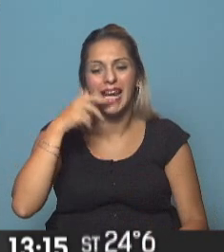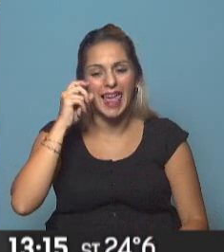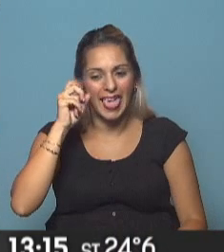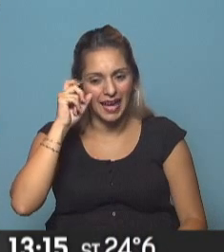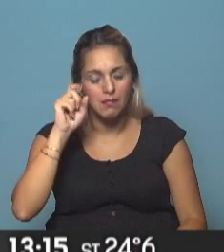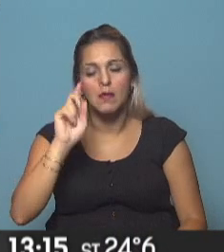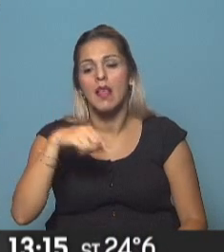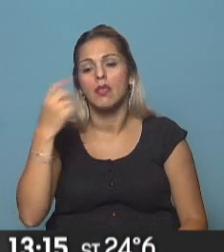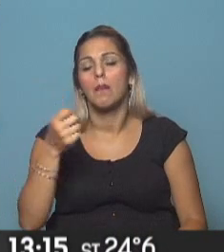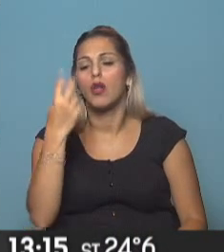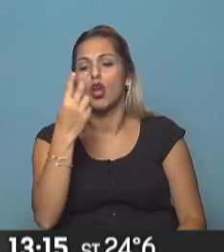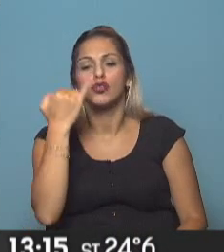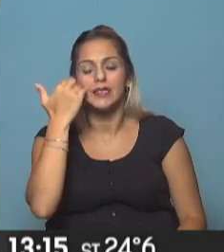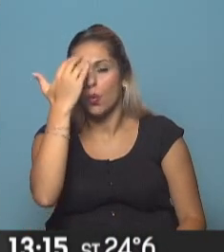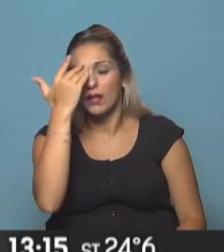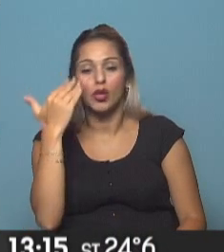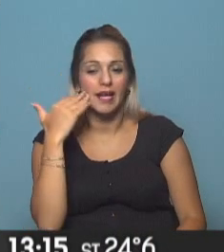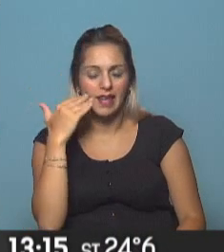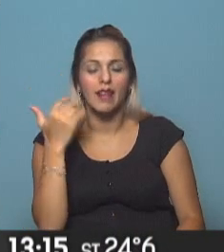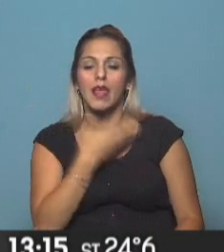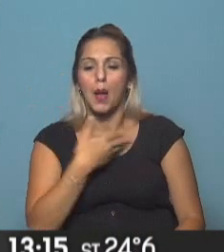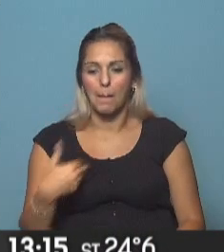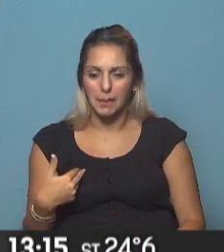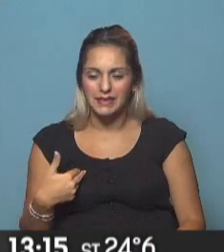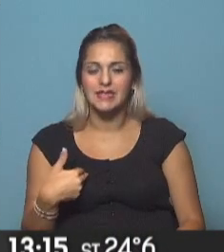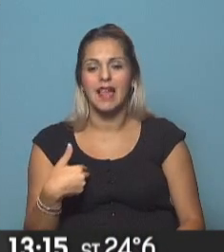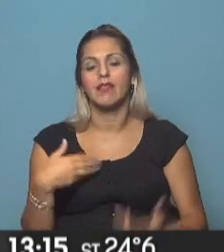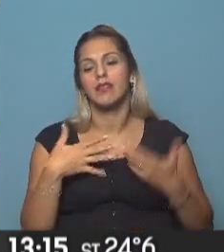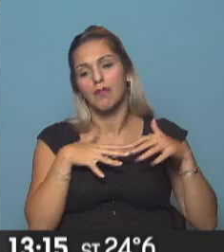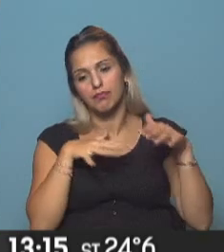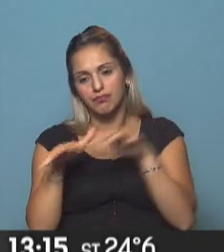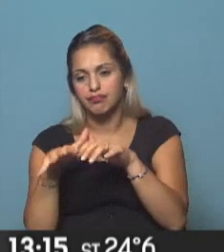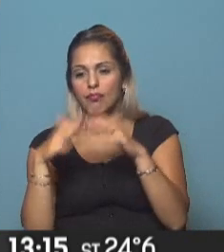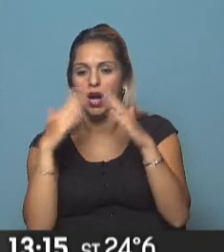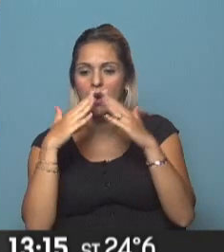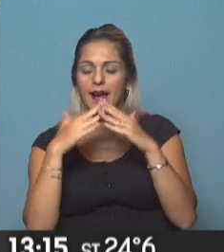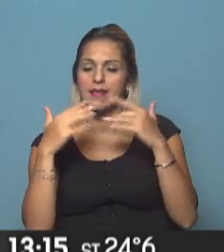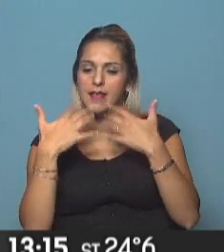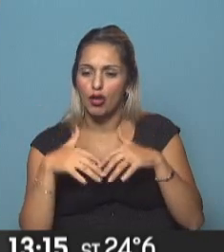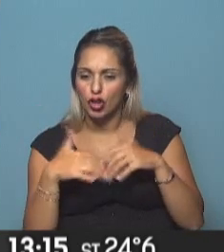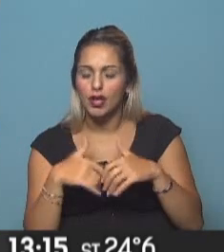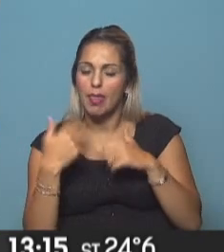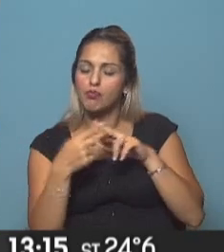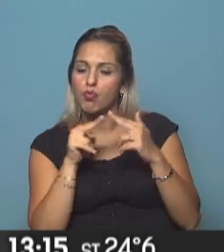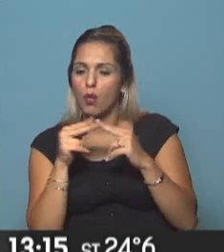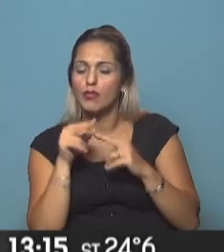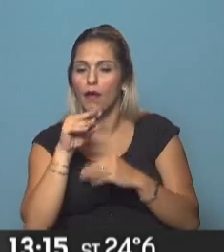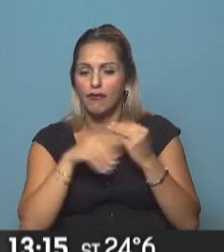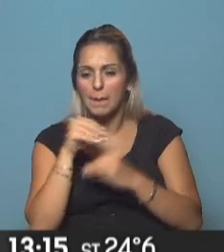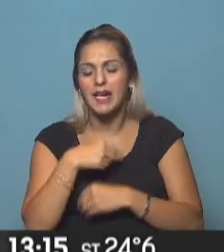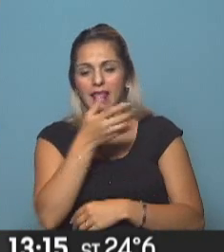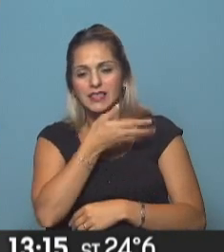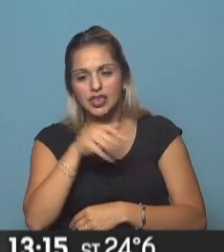las 2:15 de la tarde, seremos recibidos por el presidente en la Casa Rosada, en un encuentro al que los familiares